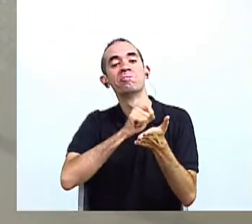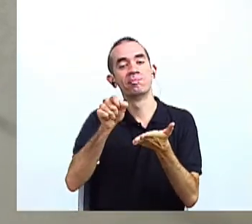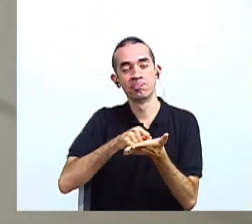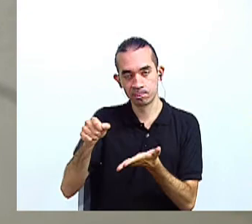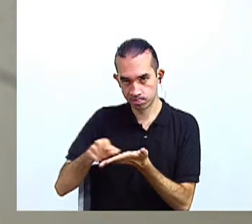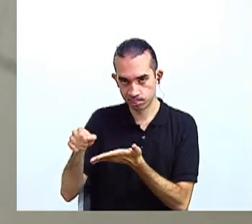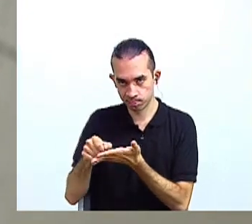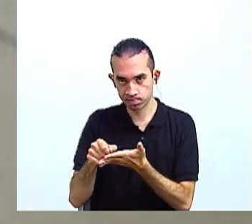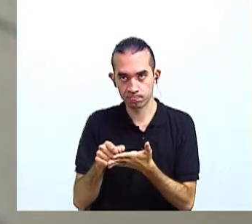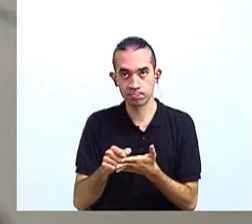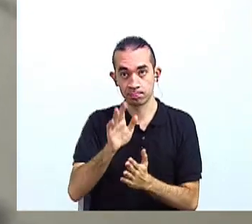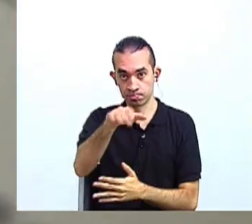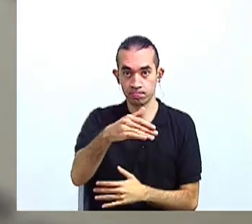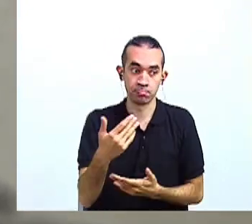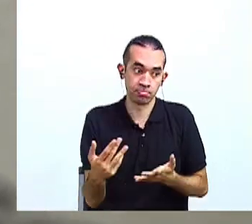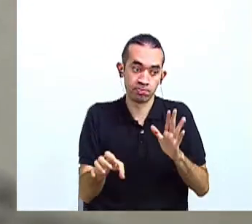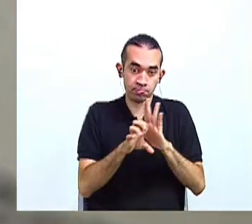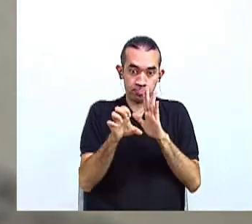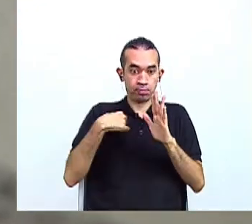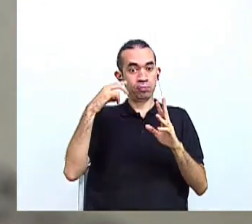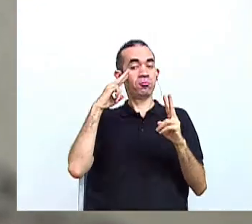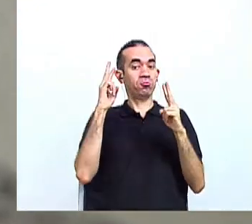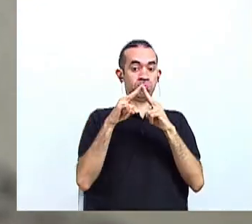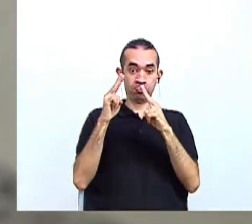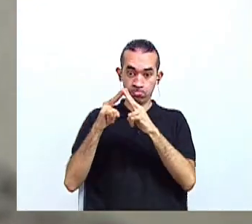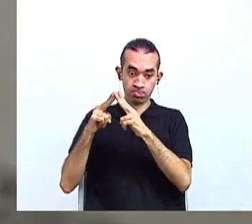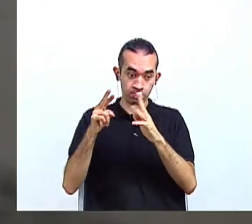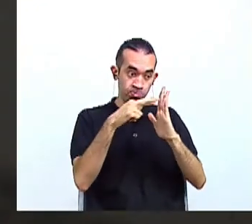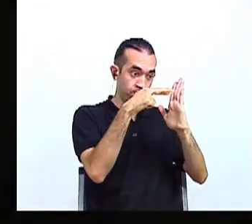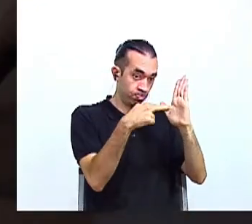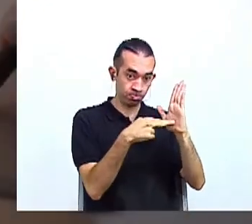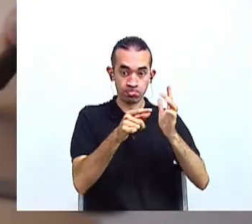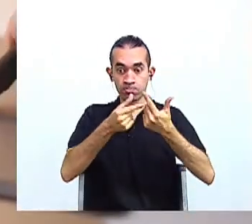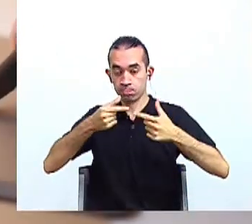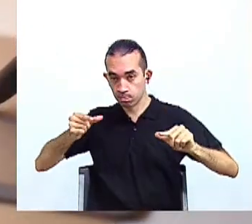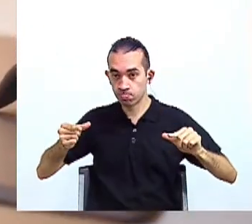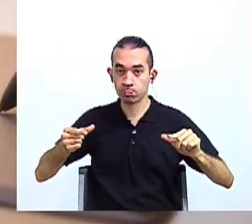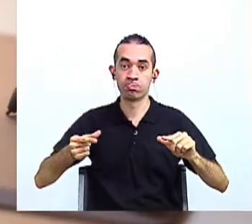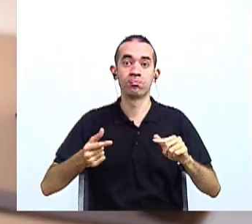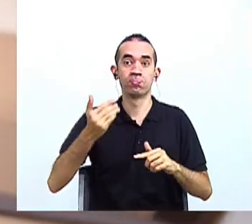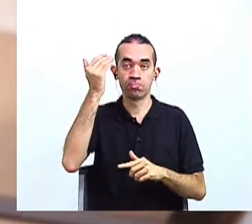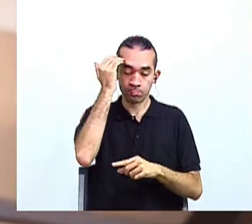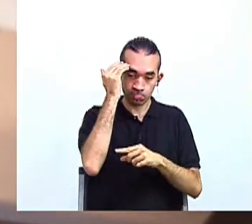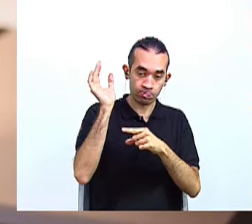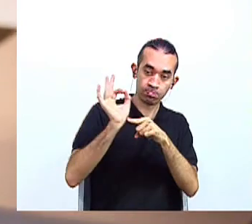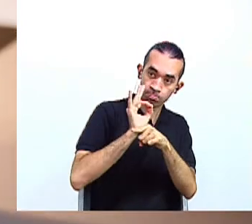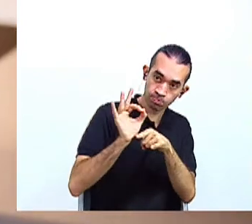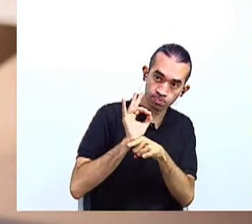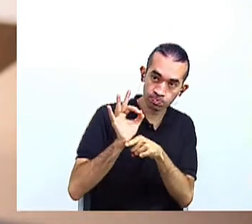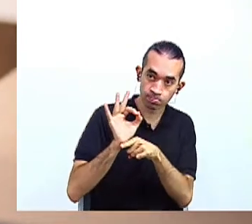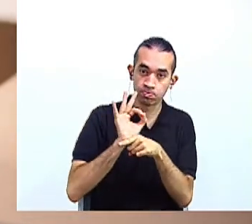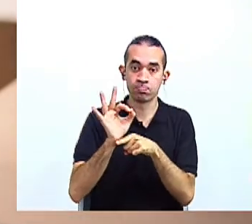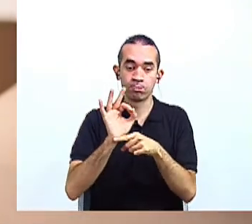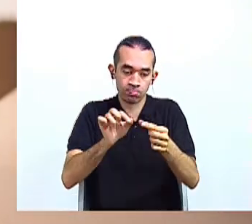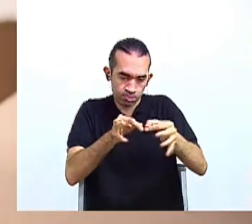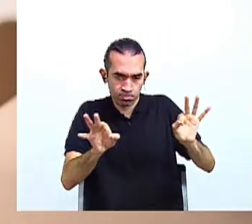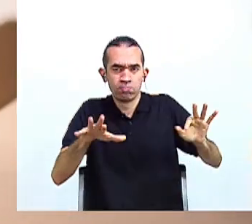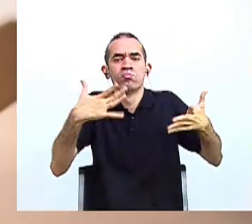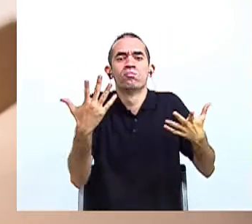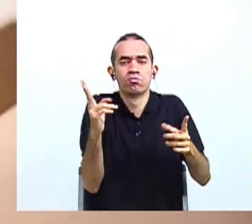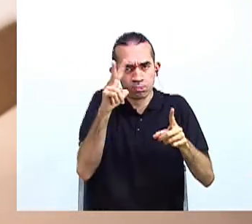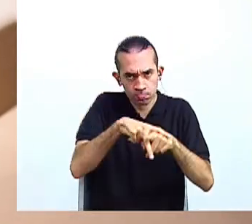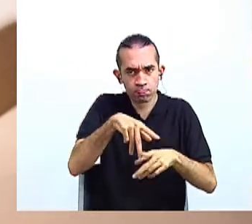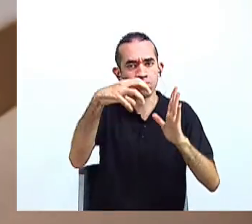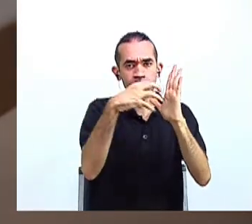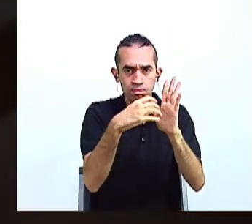¿Sí? En la medida en que yo conozca cuáles son las reglas gramaticales, cuál es su función en una frase, en un